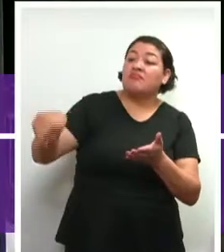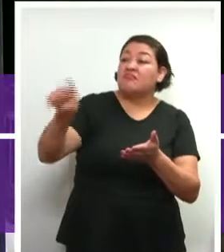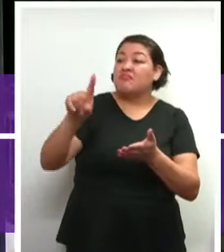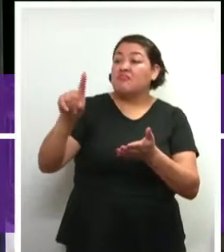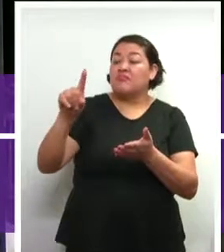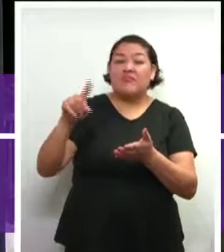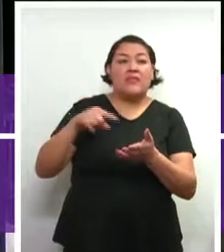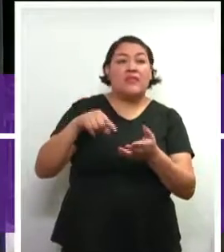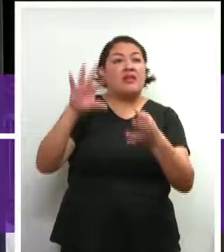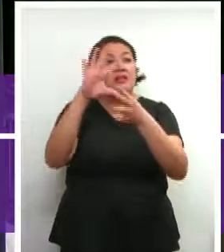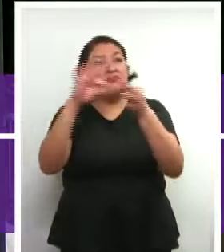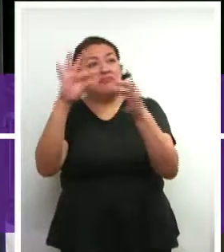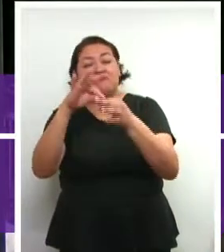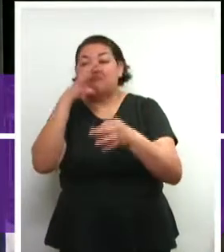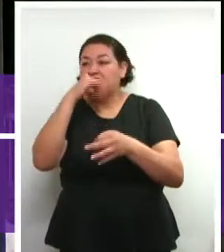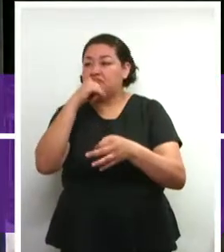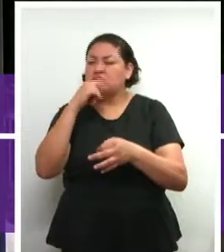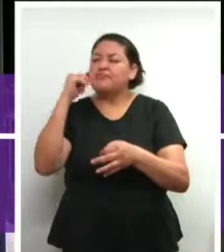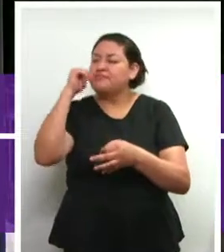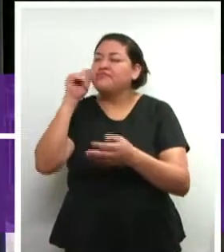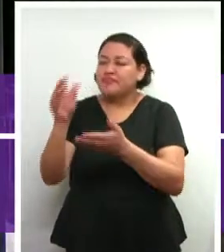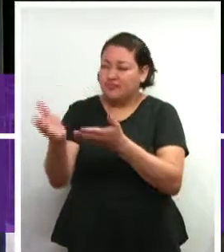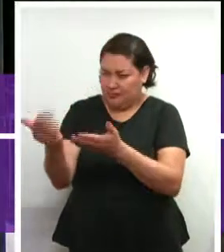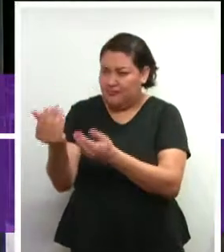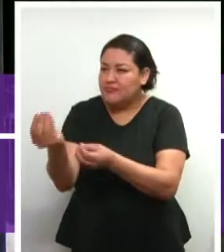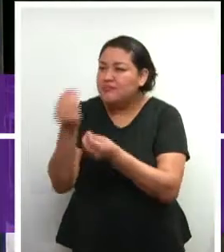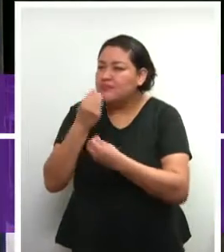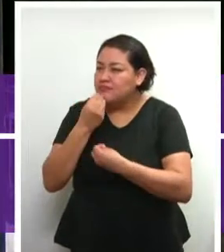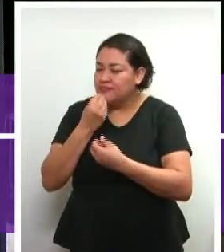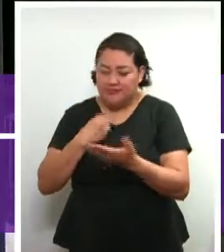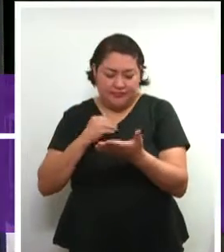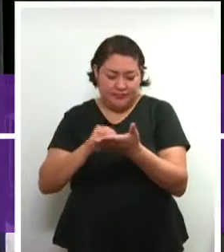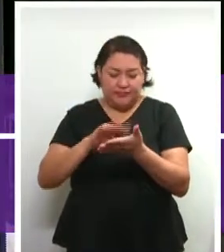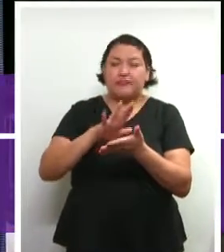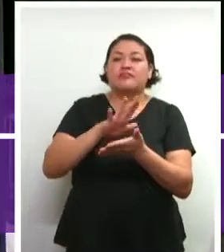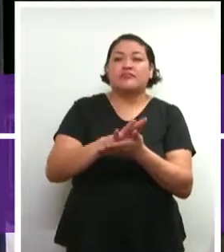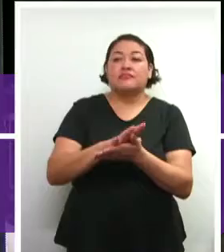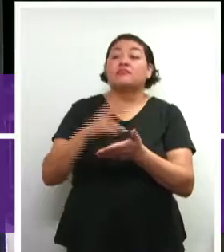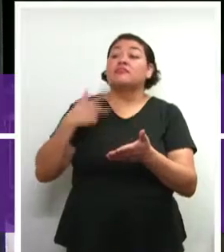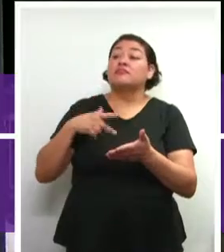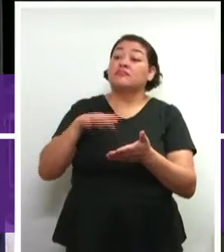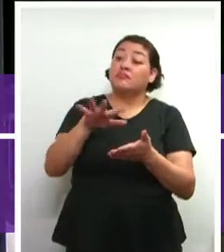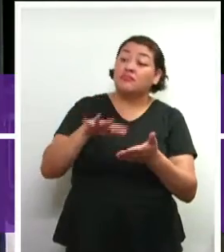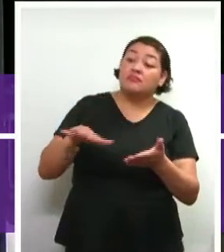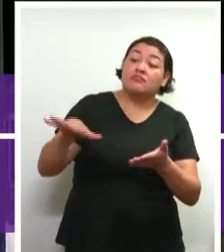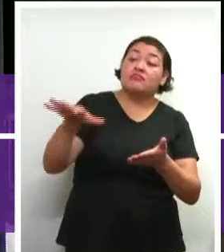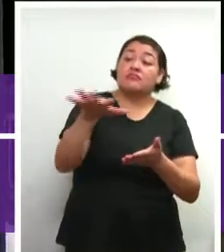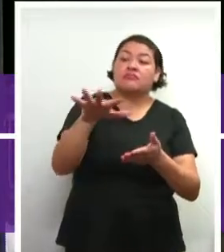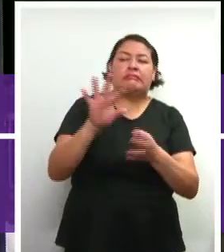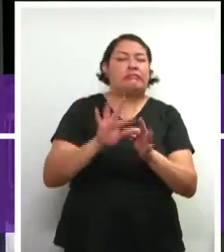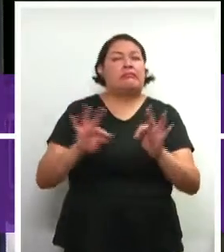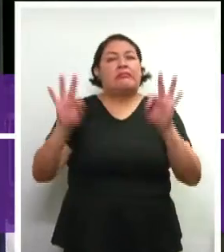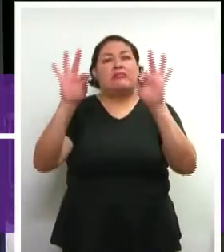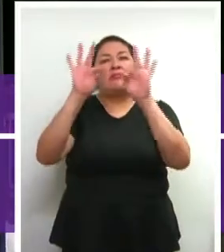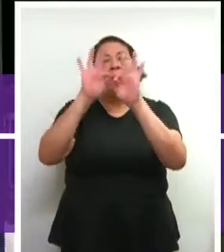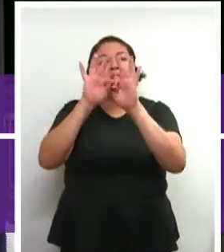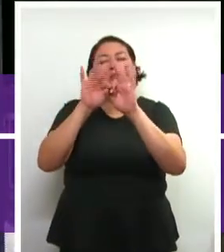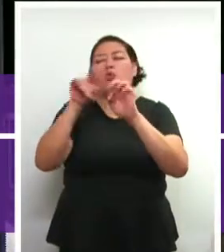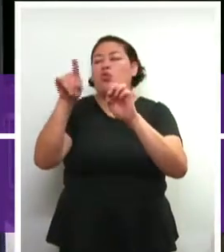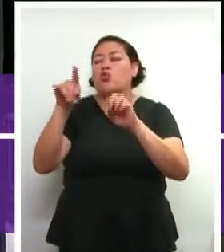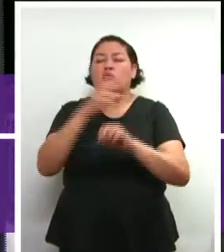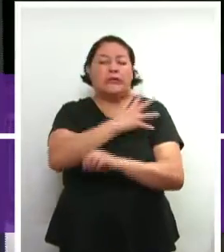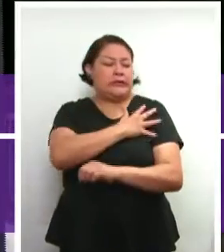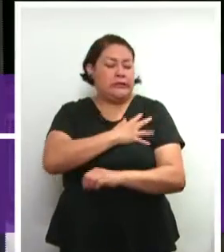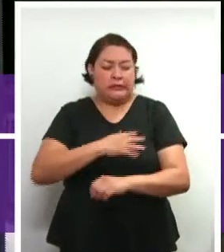que existen muchos ciudadanos a los que les importa que cuidemos lo que es más sagrado, sus hijos,